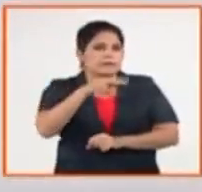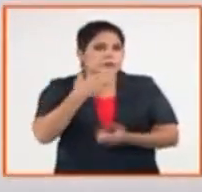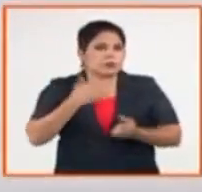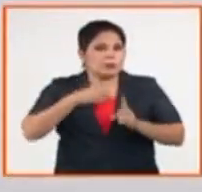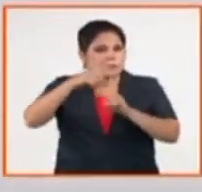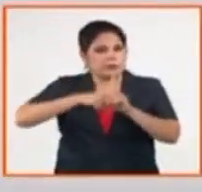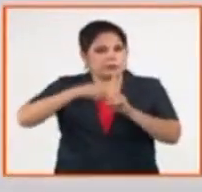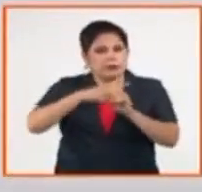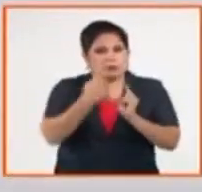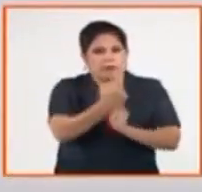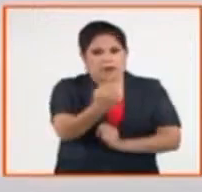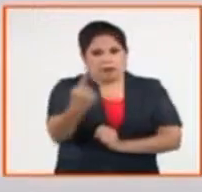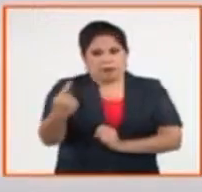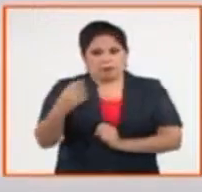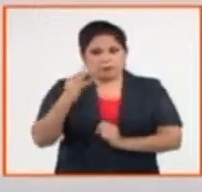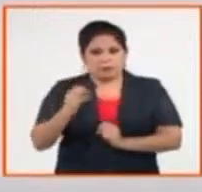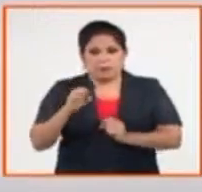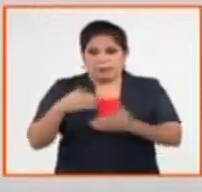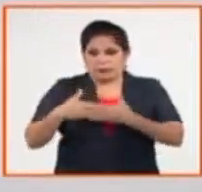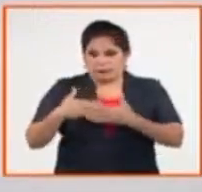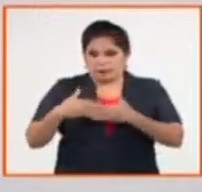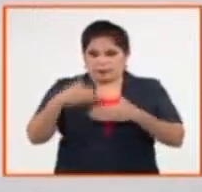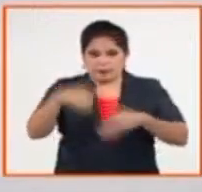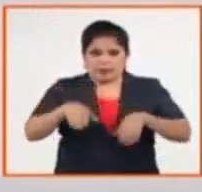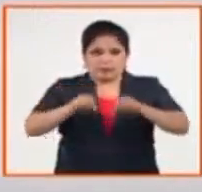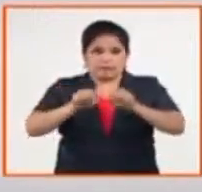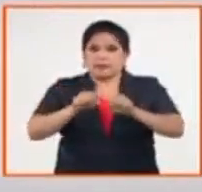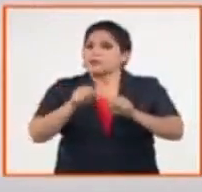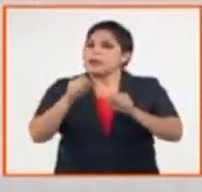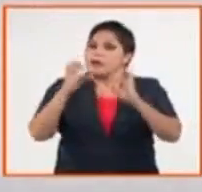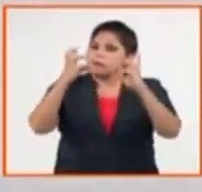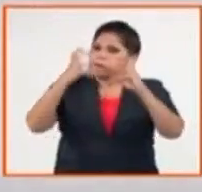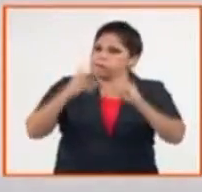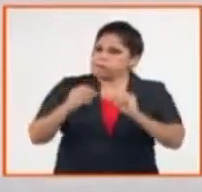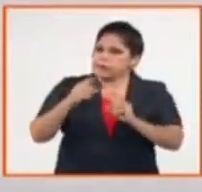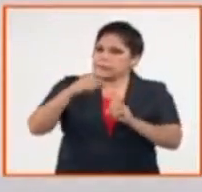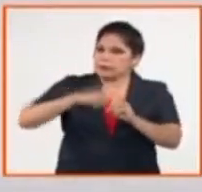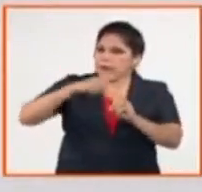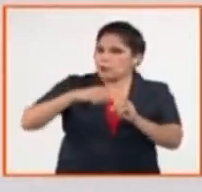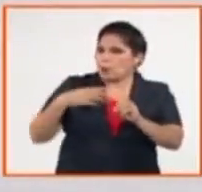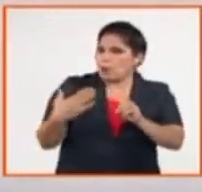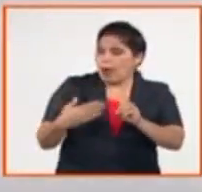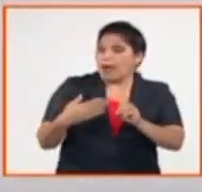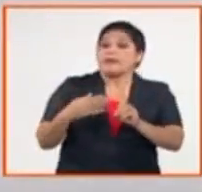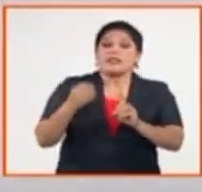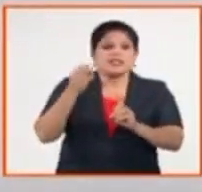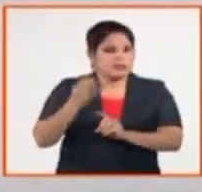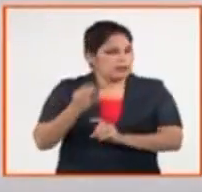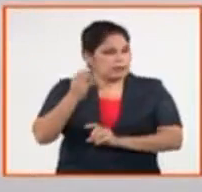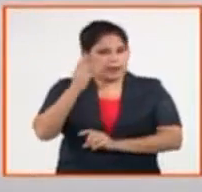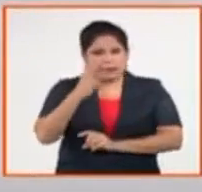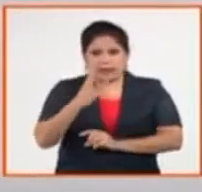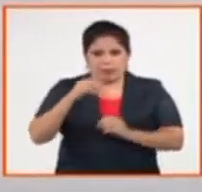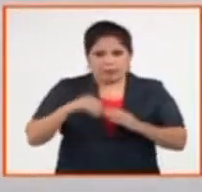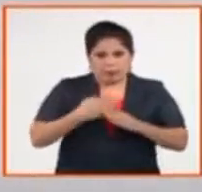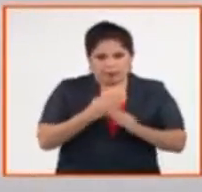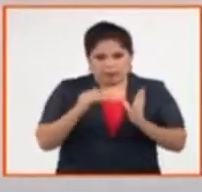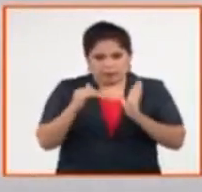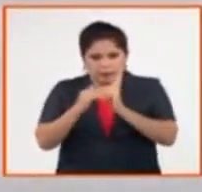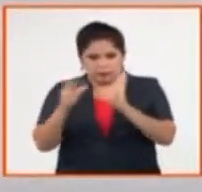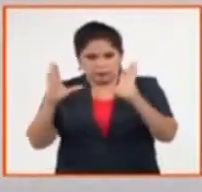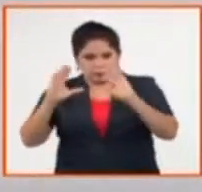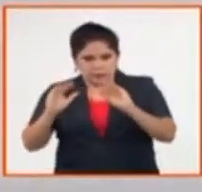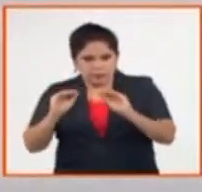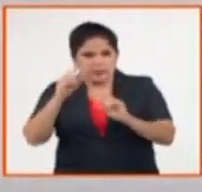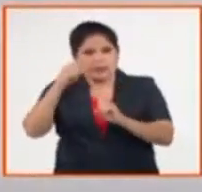en cada una de ellas. Se revisa la temperatura de manera manual 3 veces hasta 4 veces en